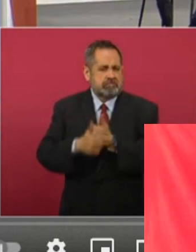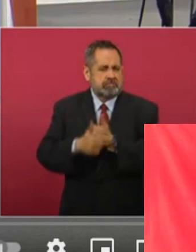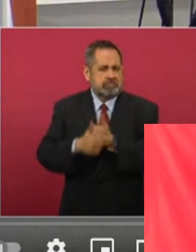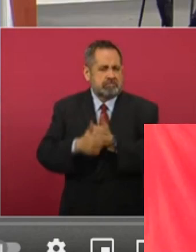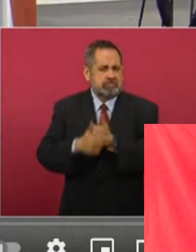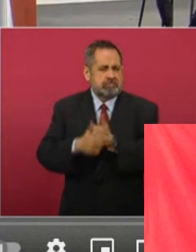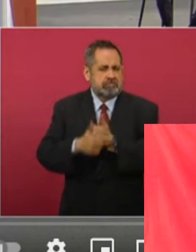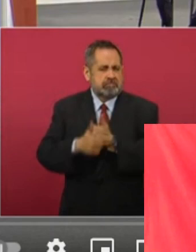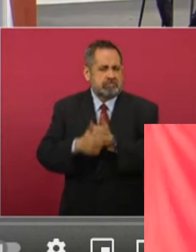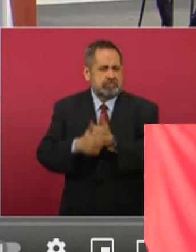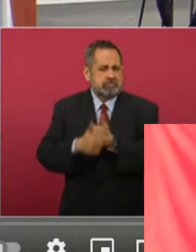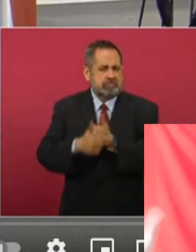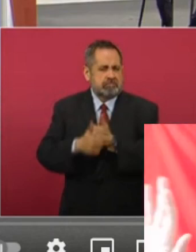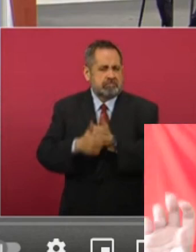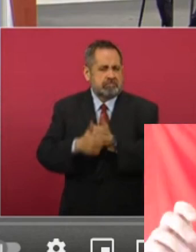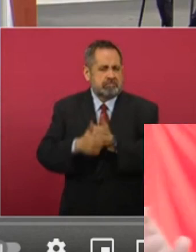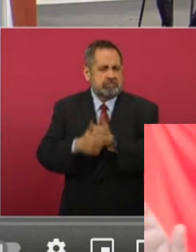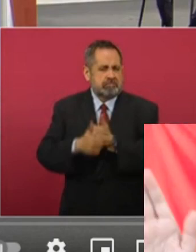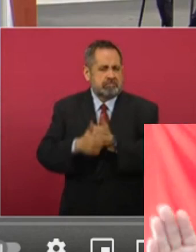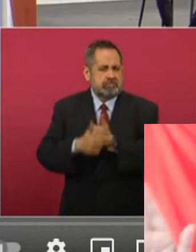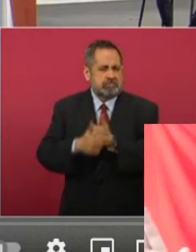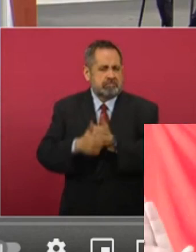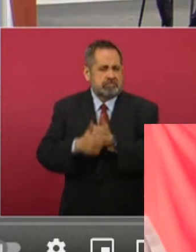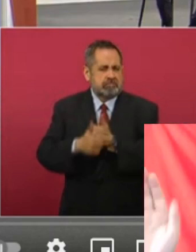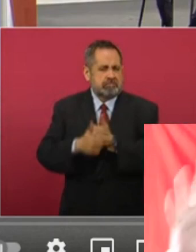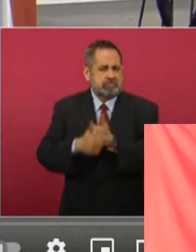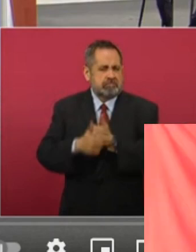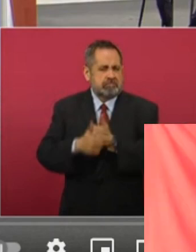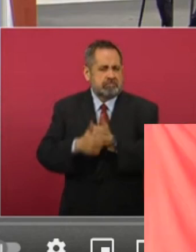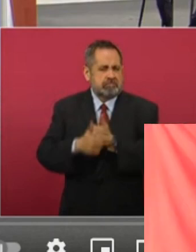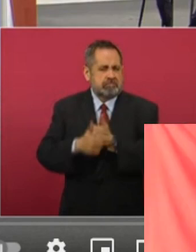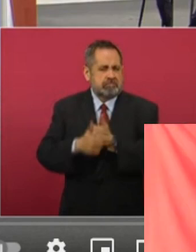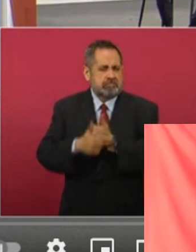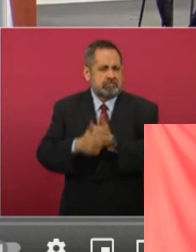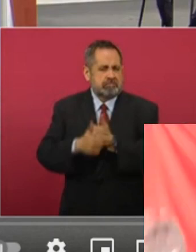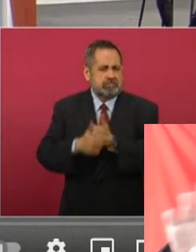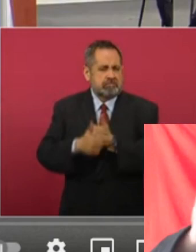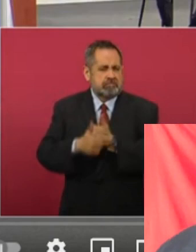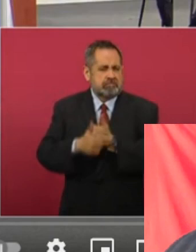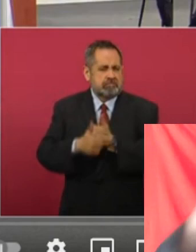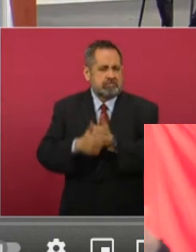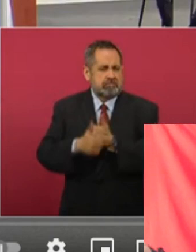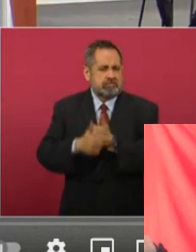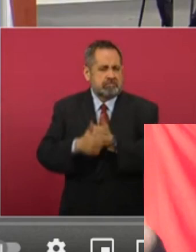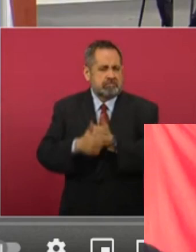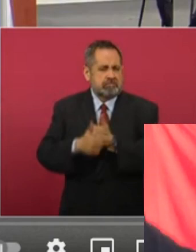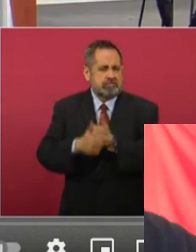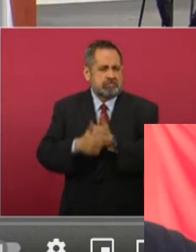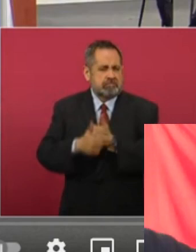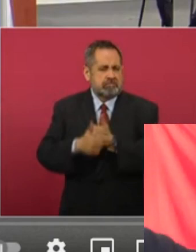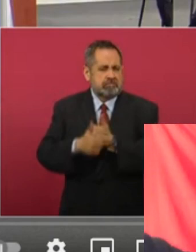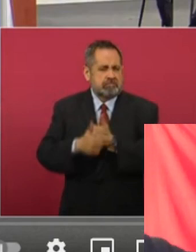creen que donde se informaron, ya se informaron, ya hicieron algo para informarse y ya creen que saben. Y repiten como cacatúas lo que escucharon